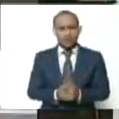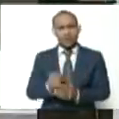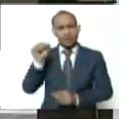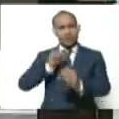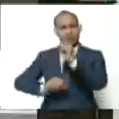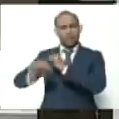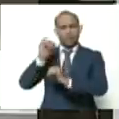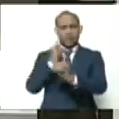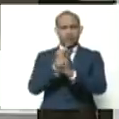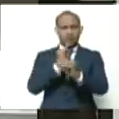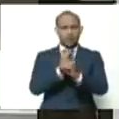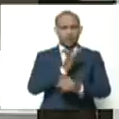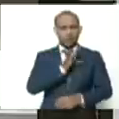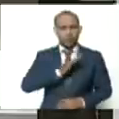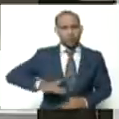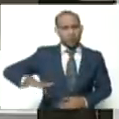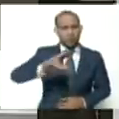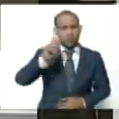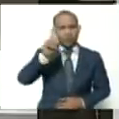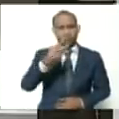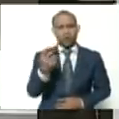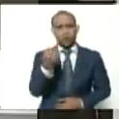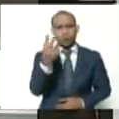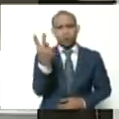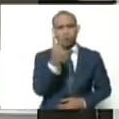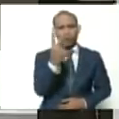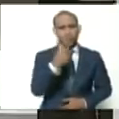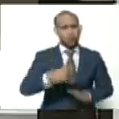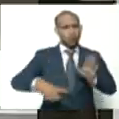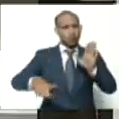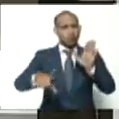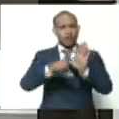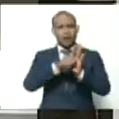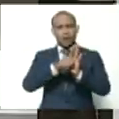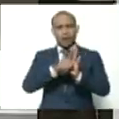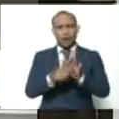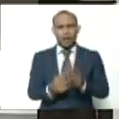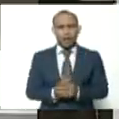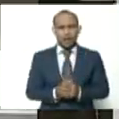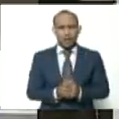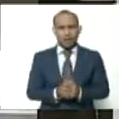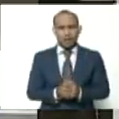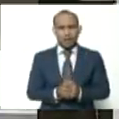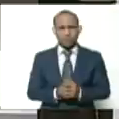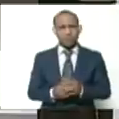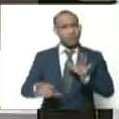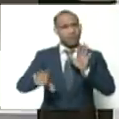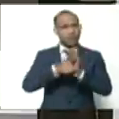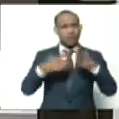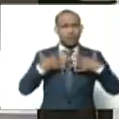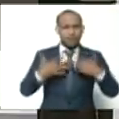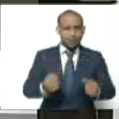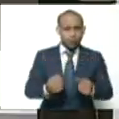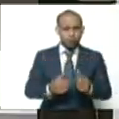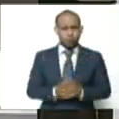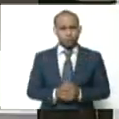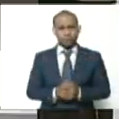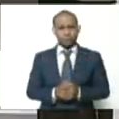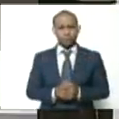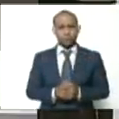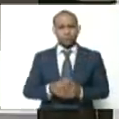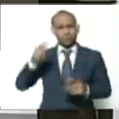venezolano. Número 22, la ley orgánica de reforma de la ley de salud